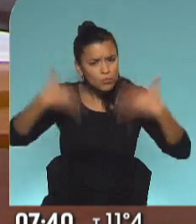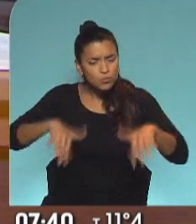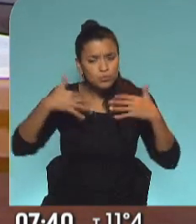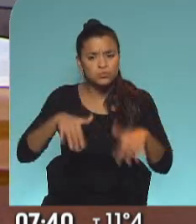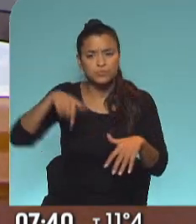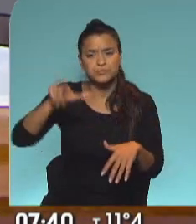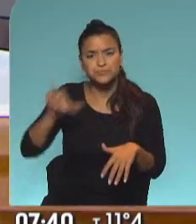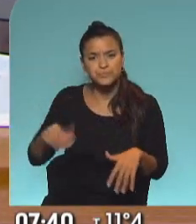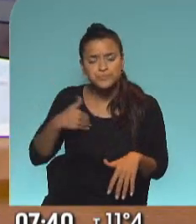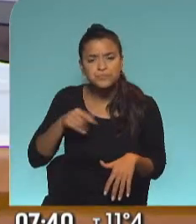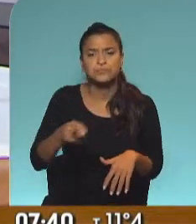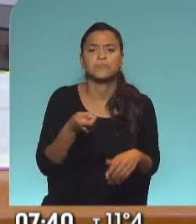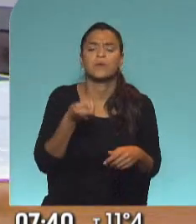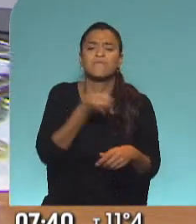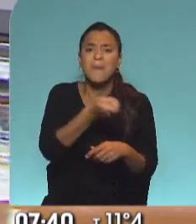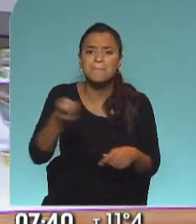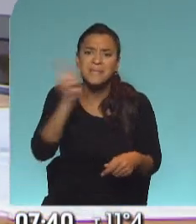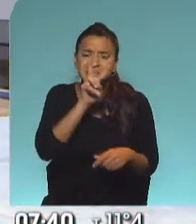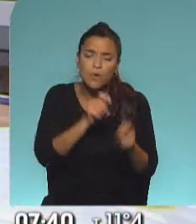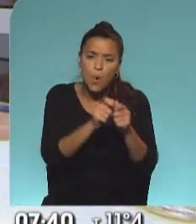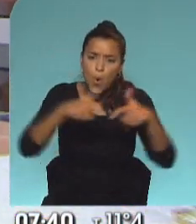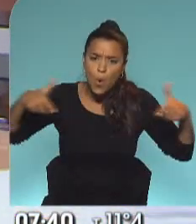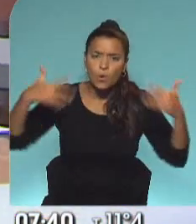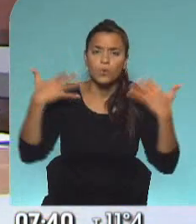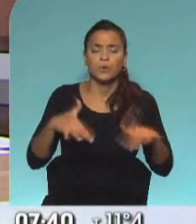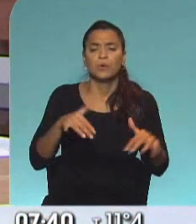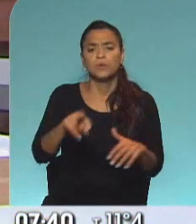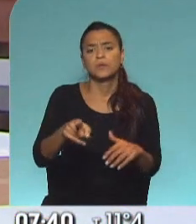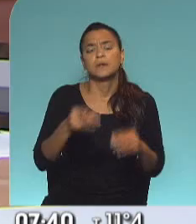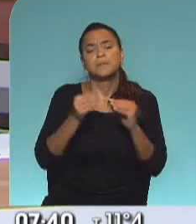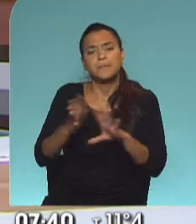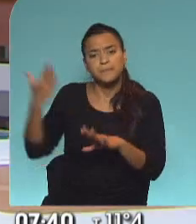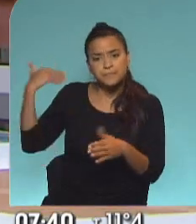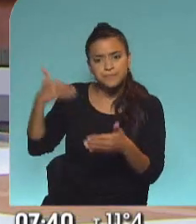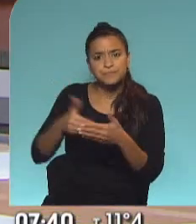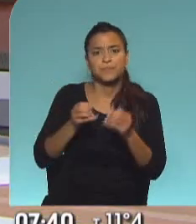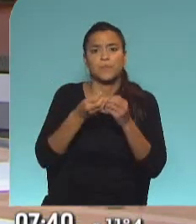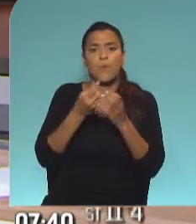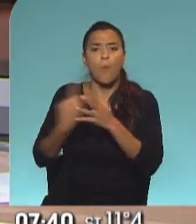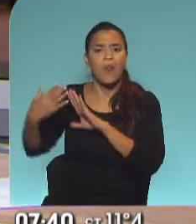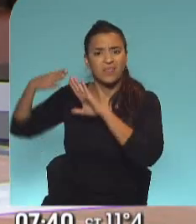República Argentina, el aumento de los femicidios, sobre todo, se incrementaron con el comienzo de la cuarentena.